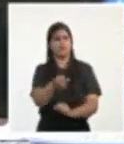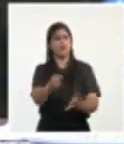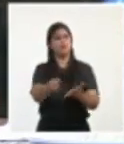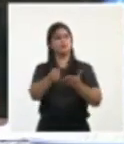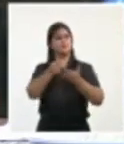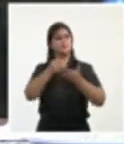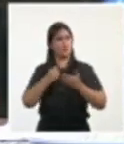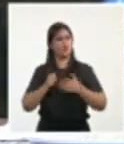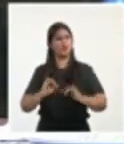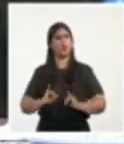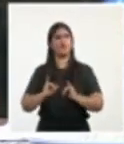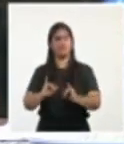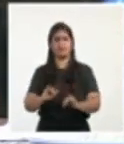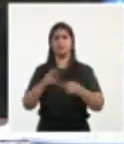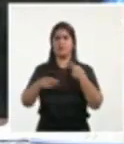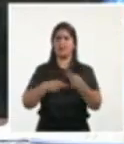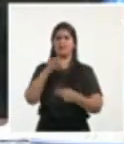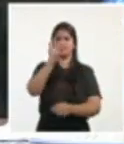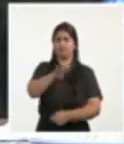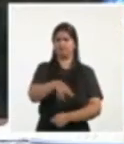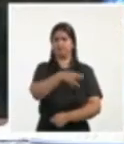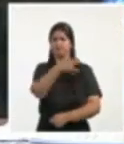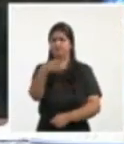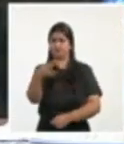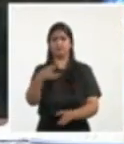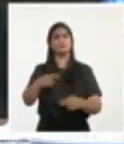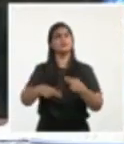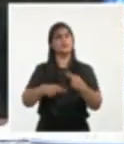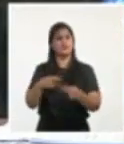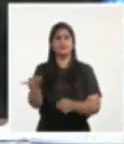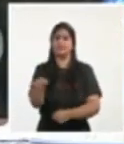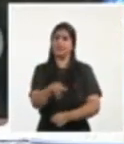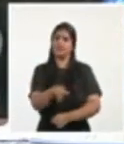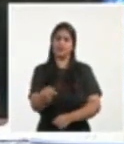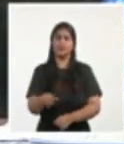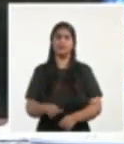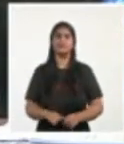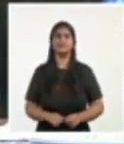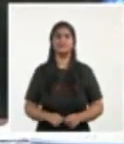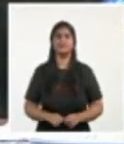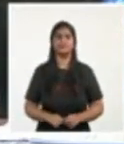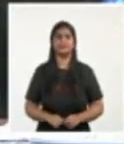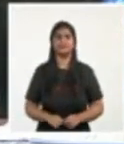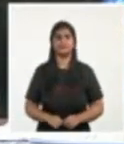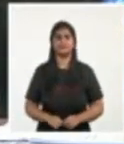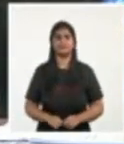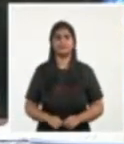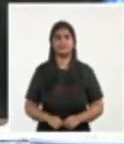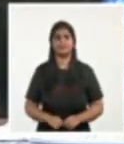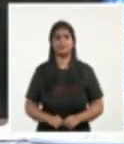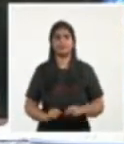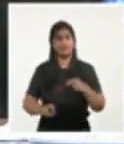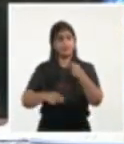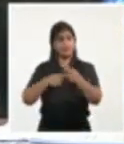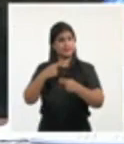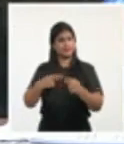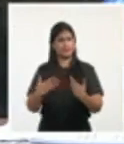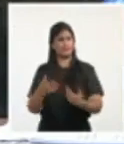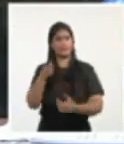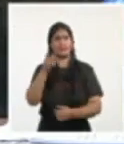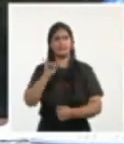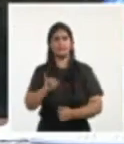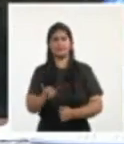con la oportunidad que se requiere ante cada decisión. Se tuvieron que crear 16